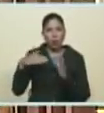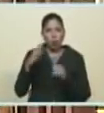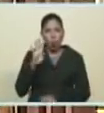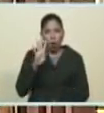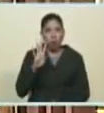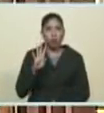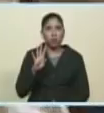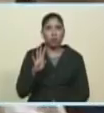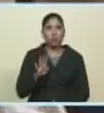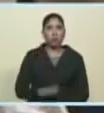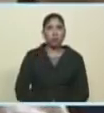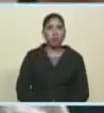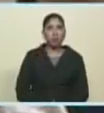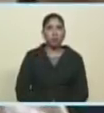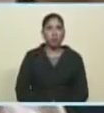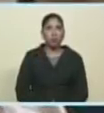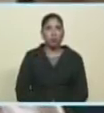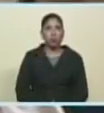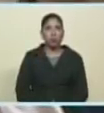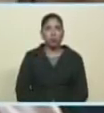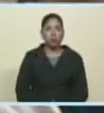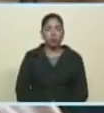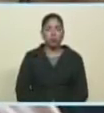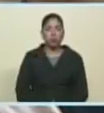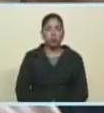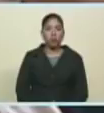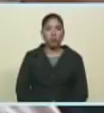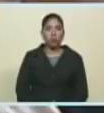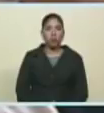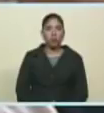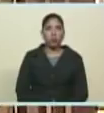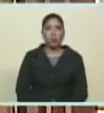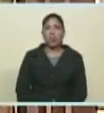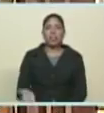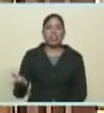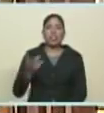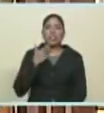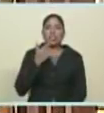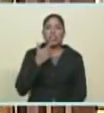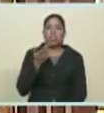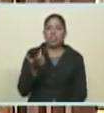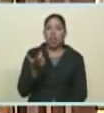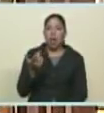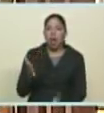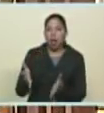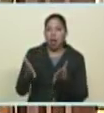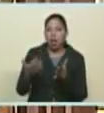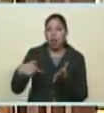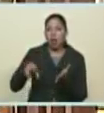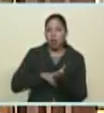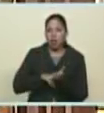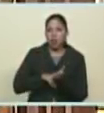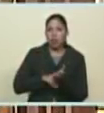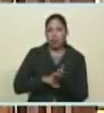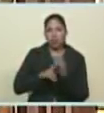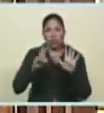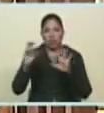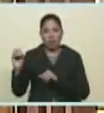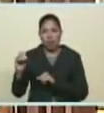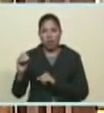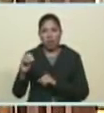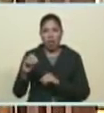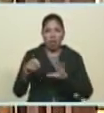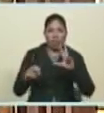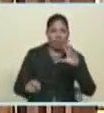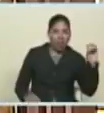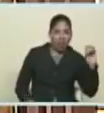Convocaron envalentonados por unas encuestas, las mismas encuestas de hoy, que decían que ganaban el referéndum revocatorio 70-30. Recordemos,